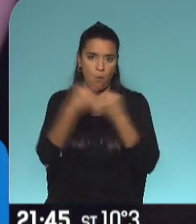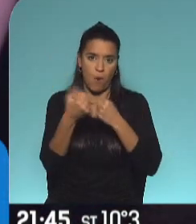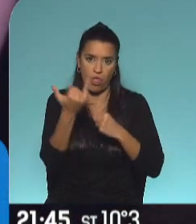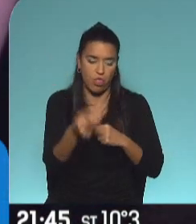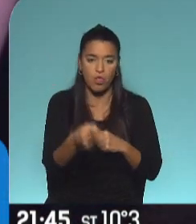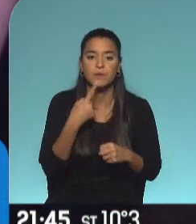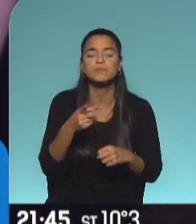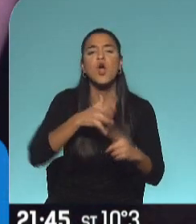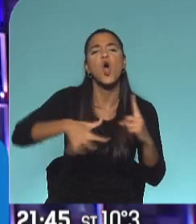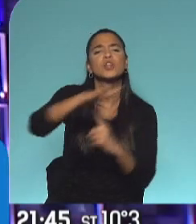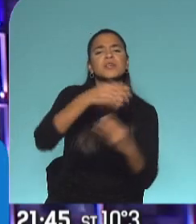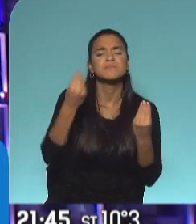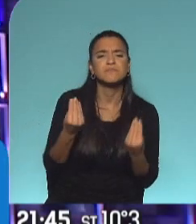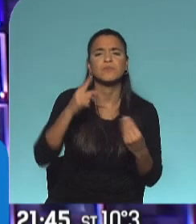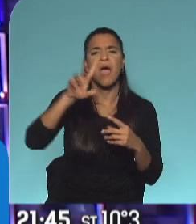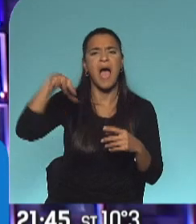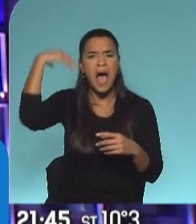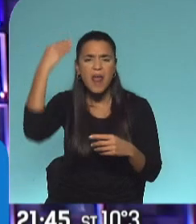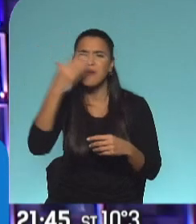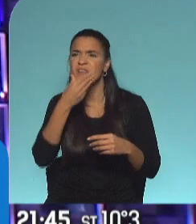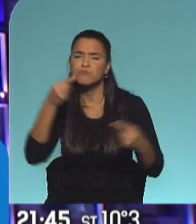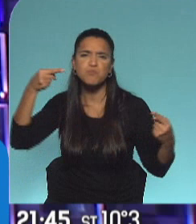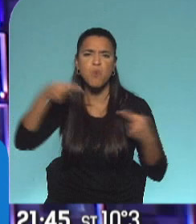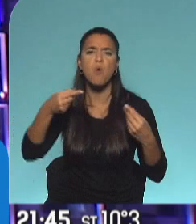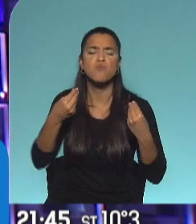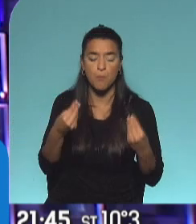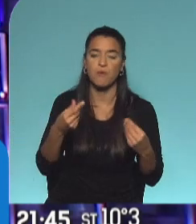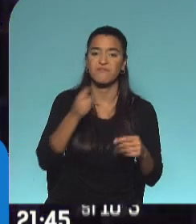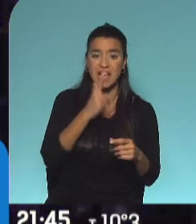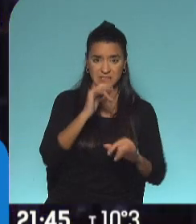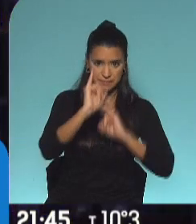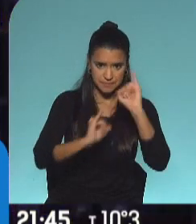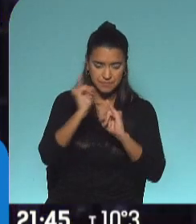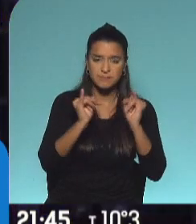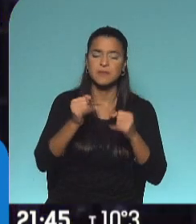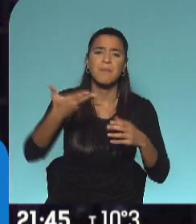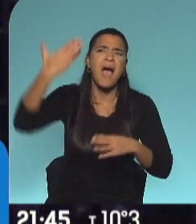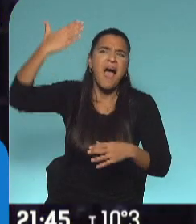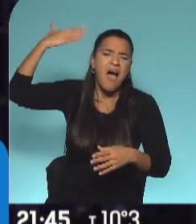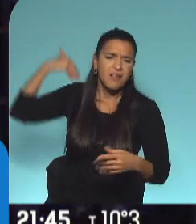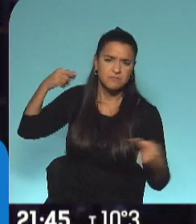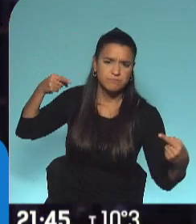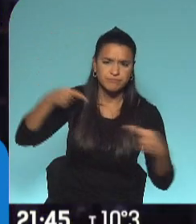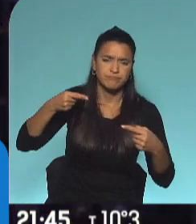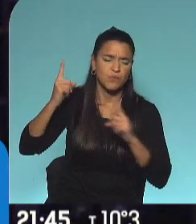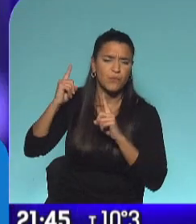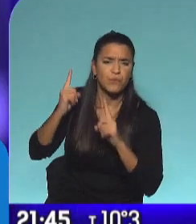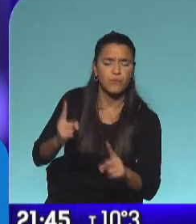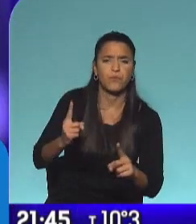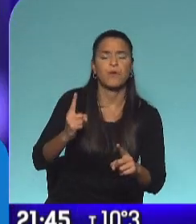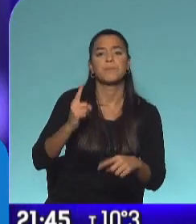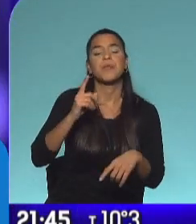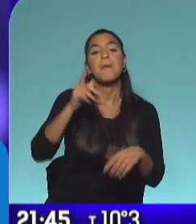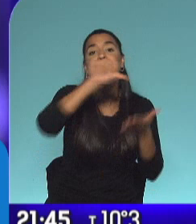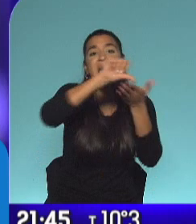en el contexto del conflicto árabe-israelí. Para hacerlo muy sencillo, este es un histórico enfrentamiento entre los países árabes.